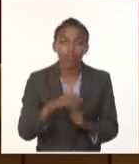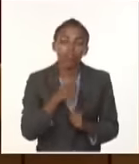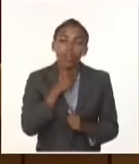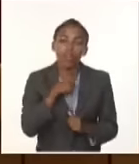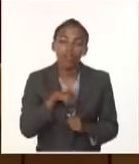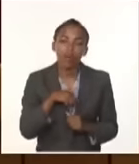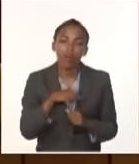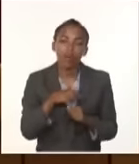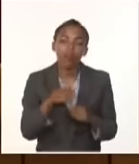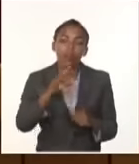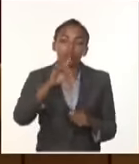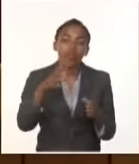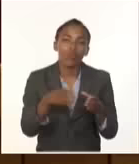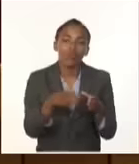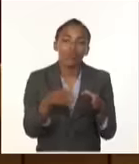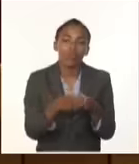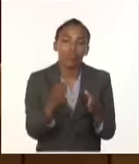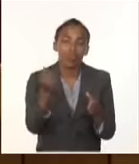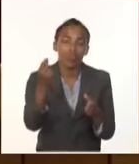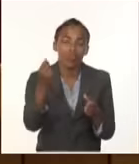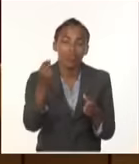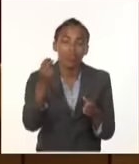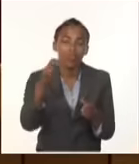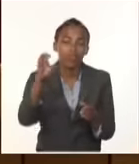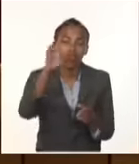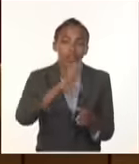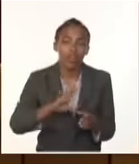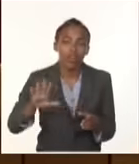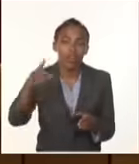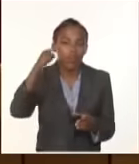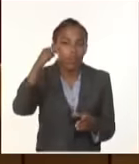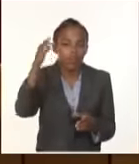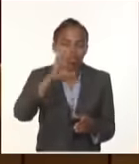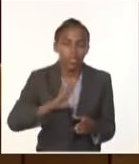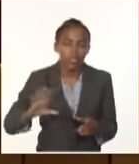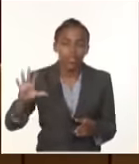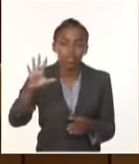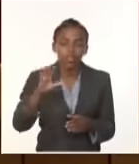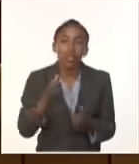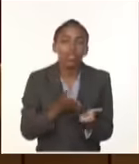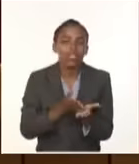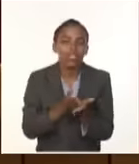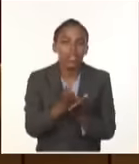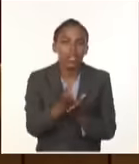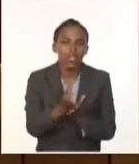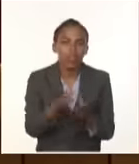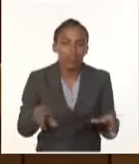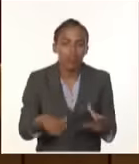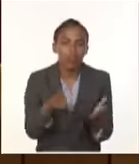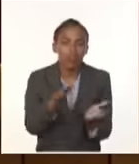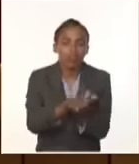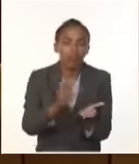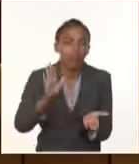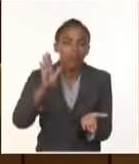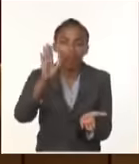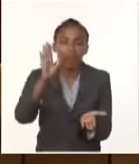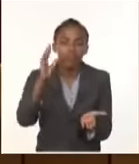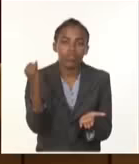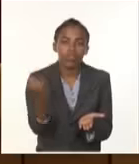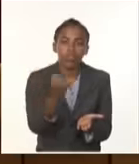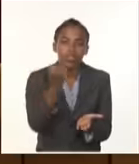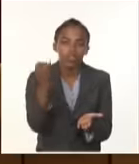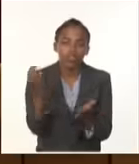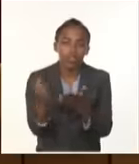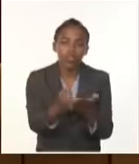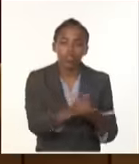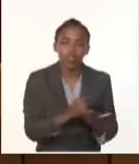Económica Euroasiática. Continuamos cumpliendo con los compromisos solidarios internacionales y en especial hemos mantenido en